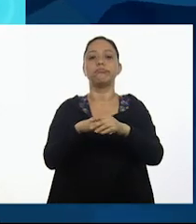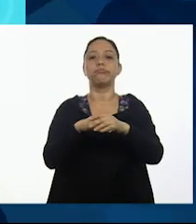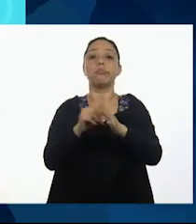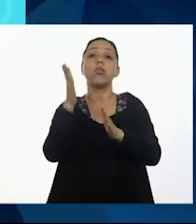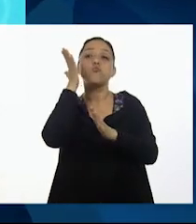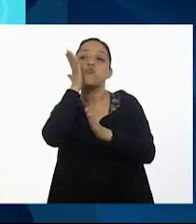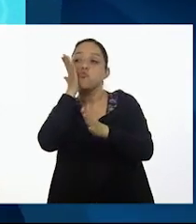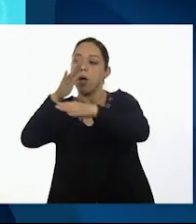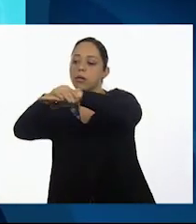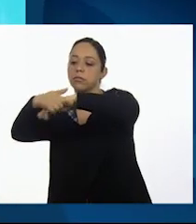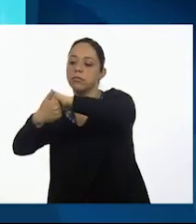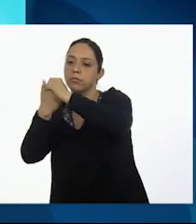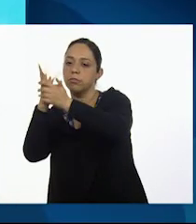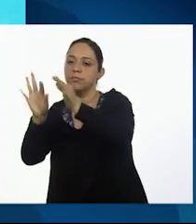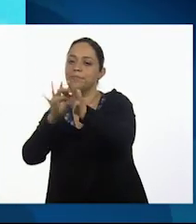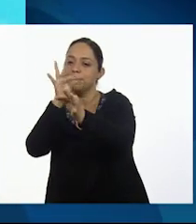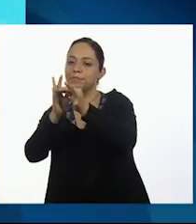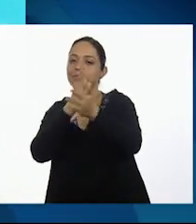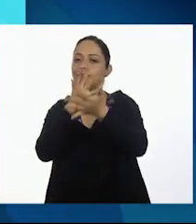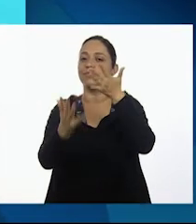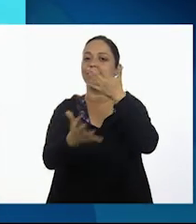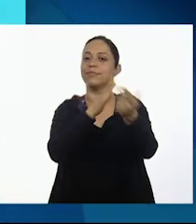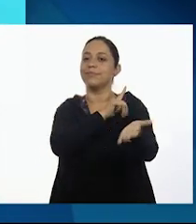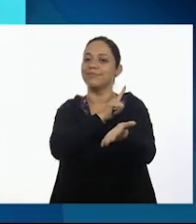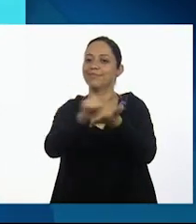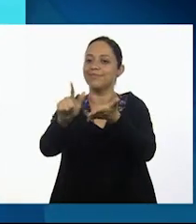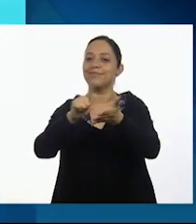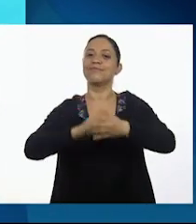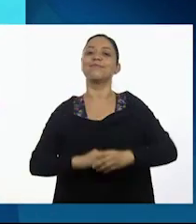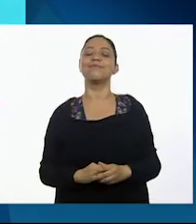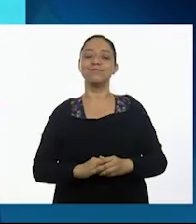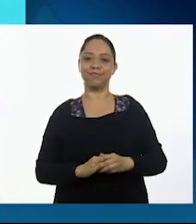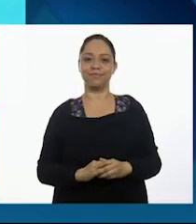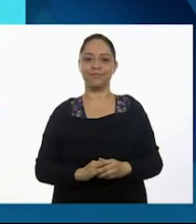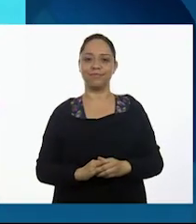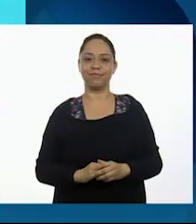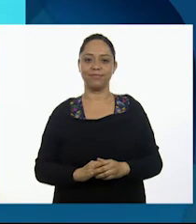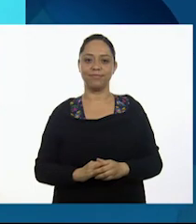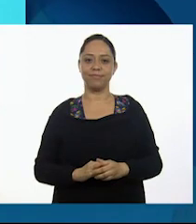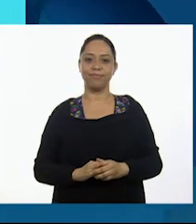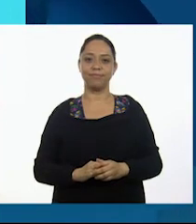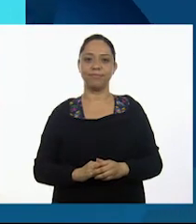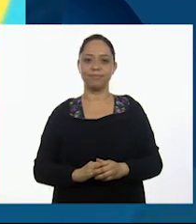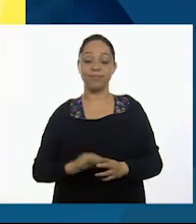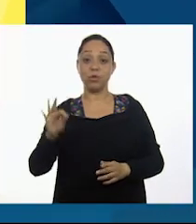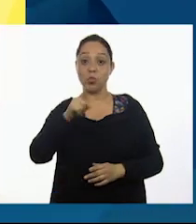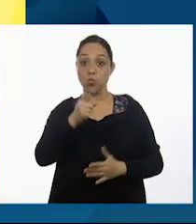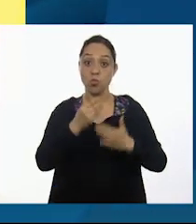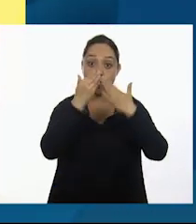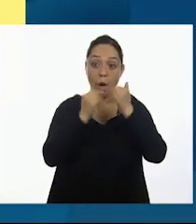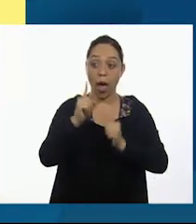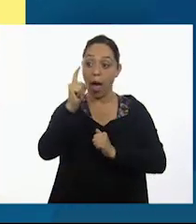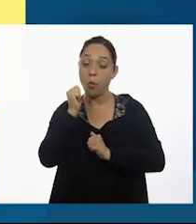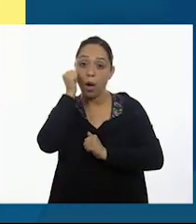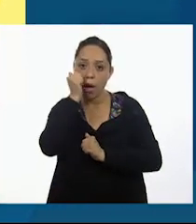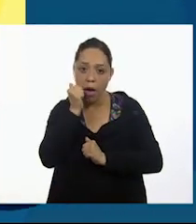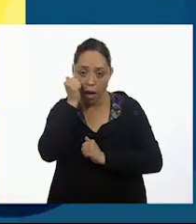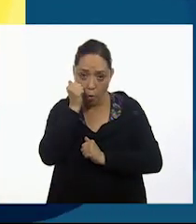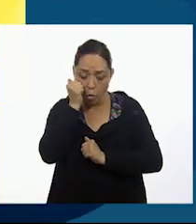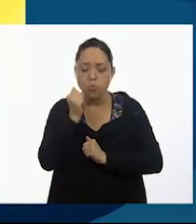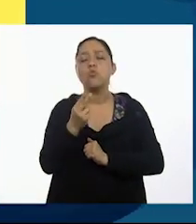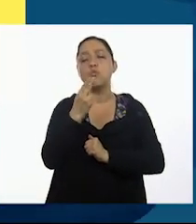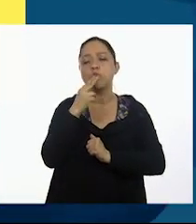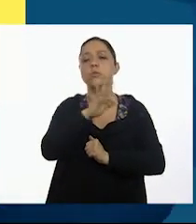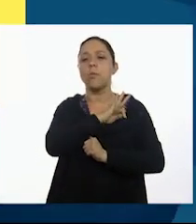Sécalas con una toalla. ¡Y listo! ¡Tus manos están limpias! Si no tienes agua y jabón,